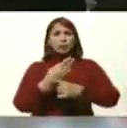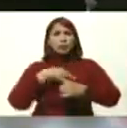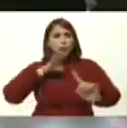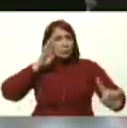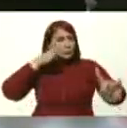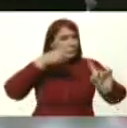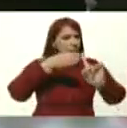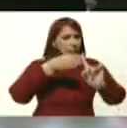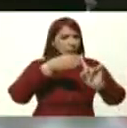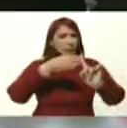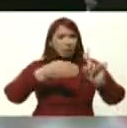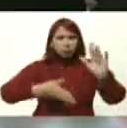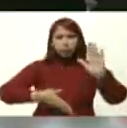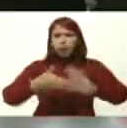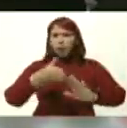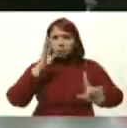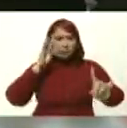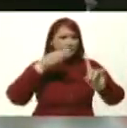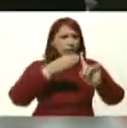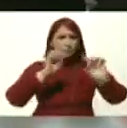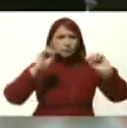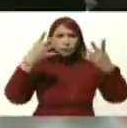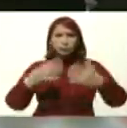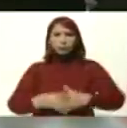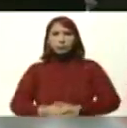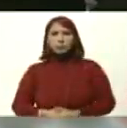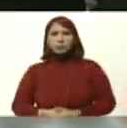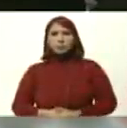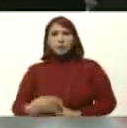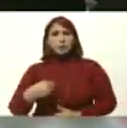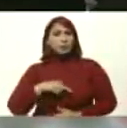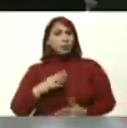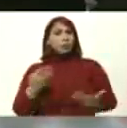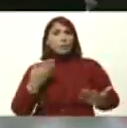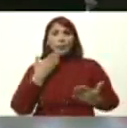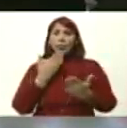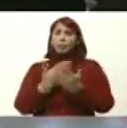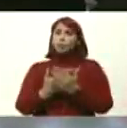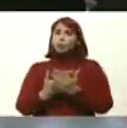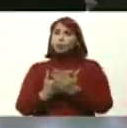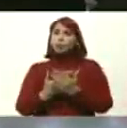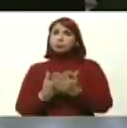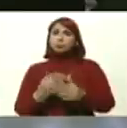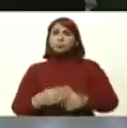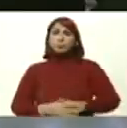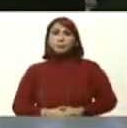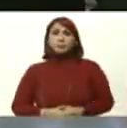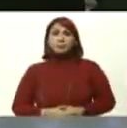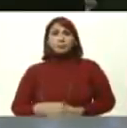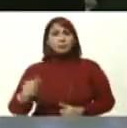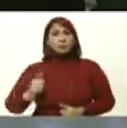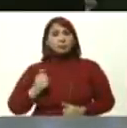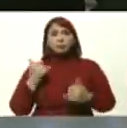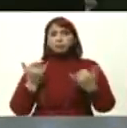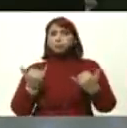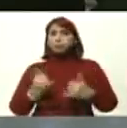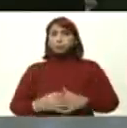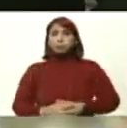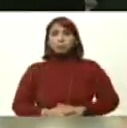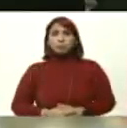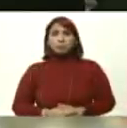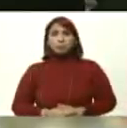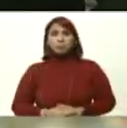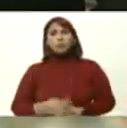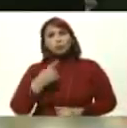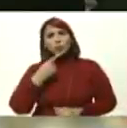algo, vamos y lo logramos. Nosotros lo que pedimos, y lo aprovecho aquí, se lo